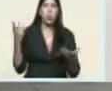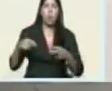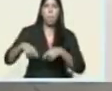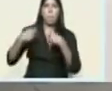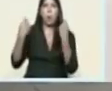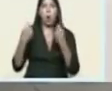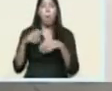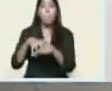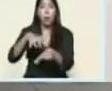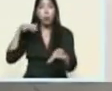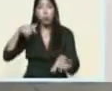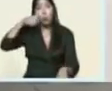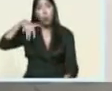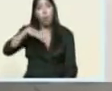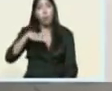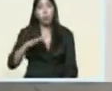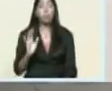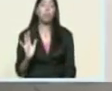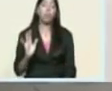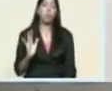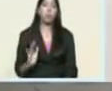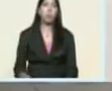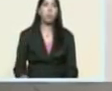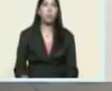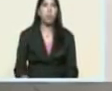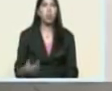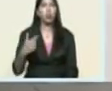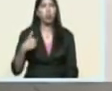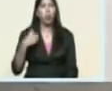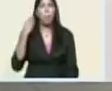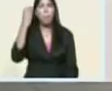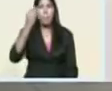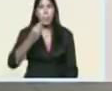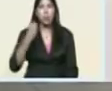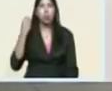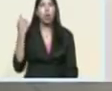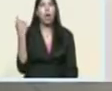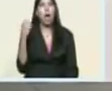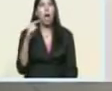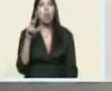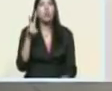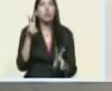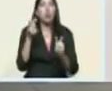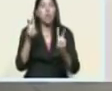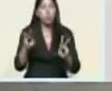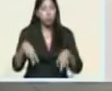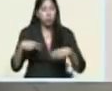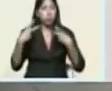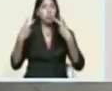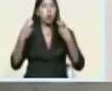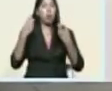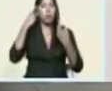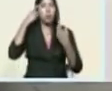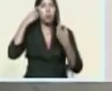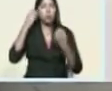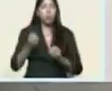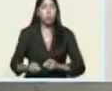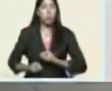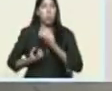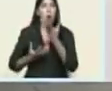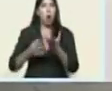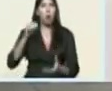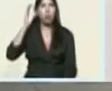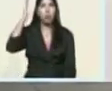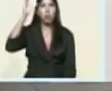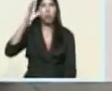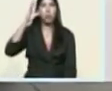las grandes mayorías. Al contrario, creo que ha surgido una conciencia renovada de un pueblo que sorprende día a